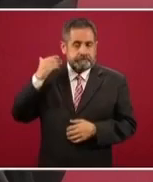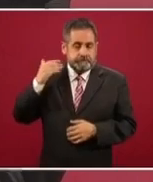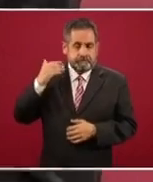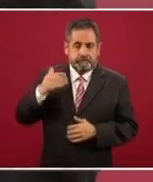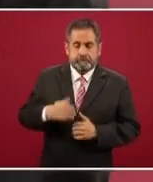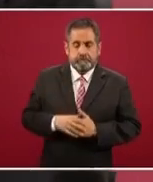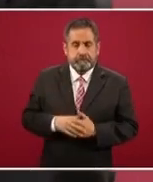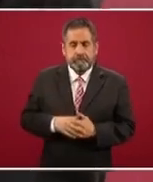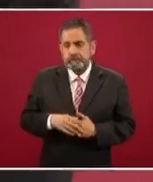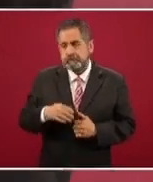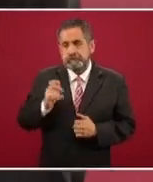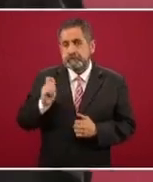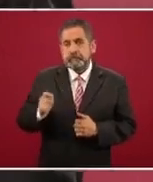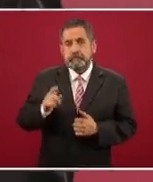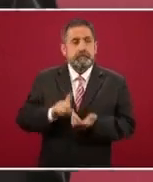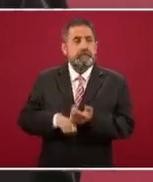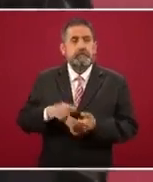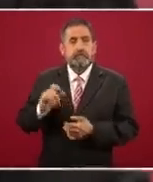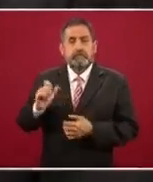Era un